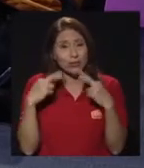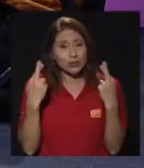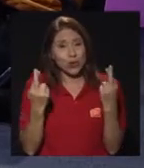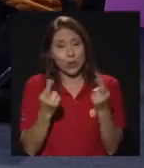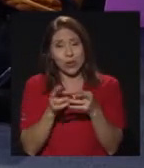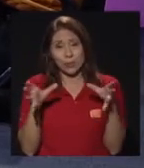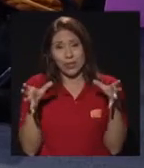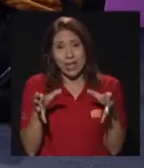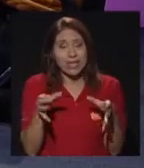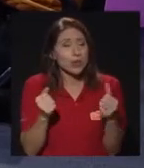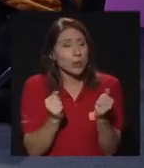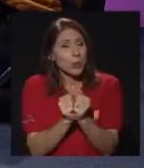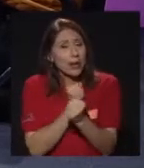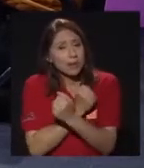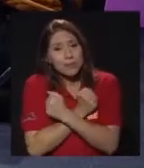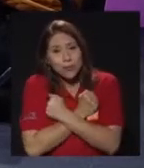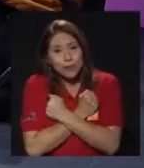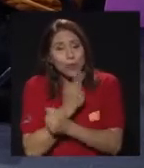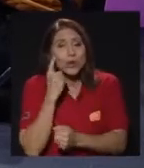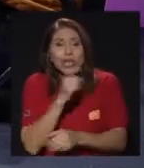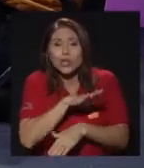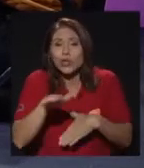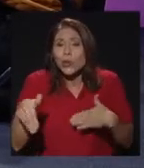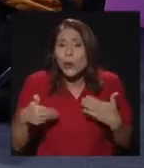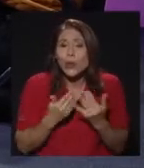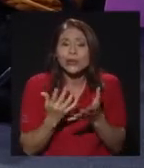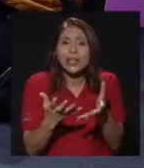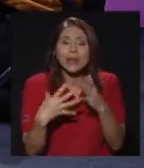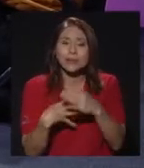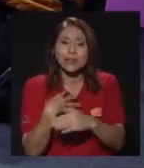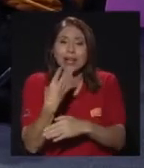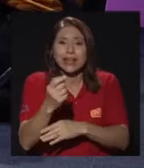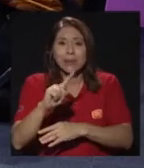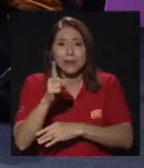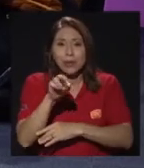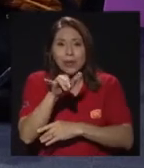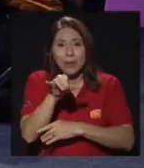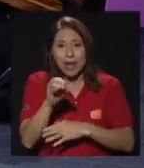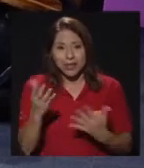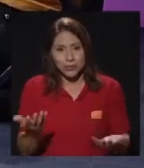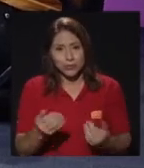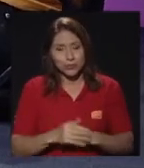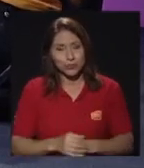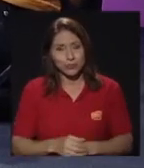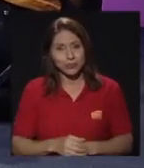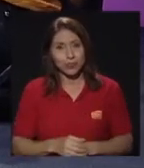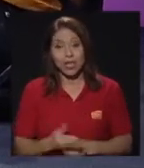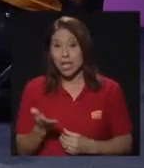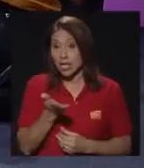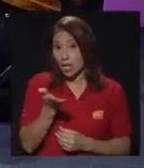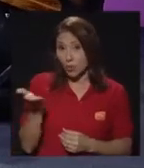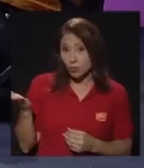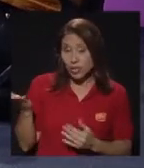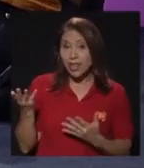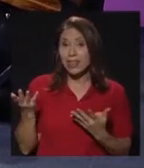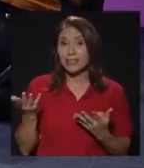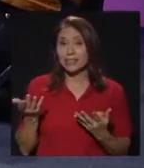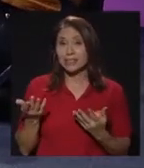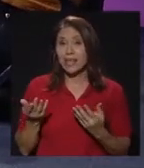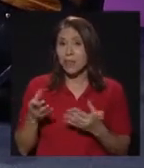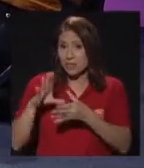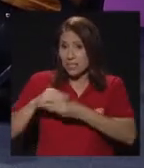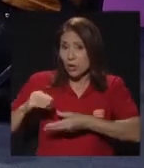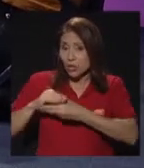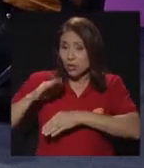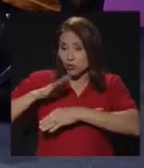y con qué amor lo hacemos, porque todos queremos salir el 1 de mayo. Y a ustedes nos están contando de las pancartas,